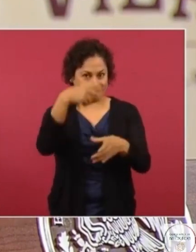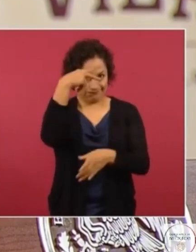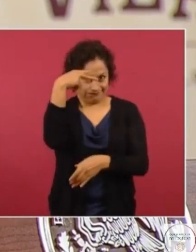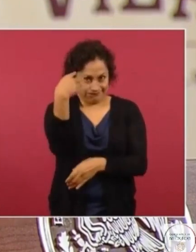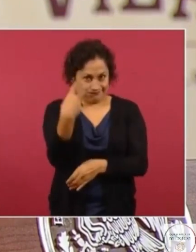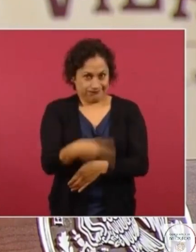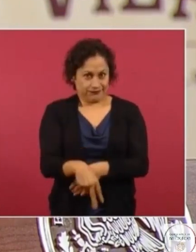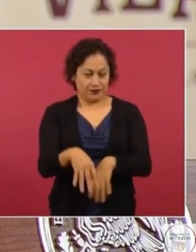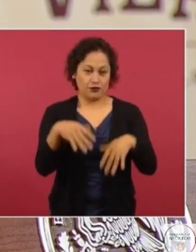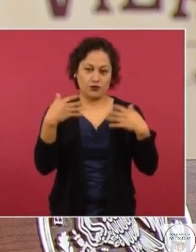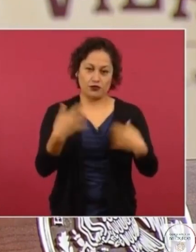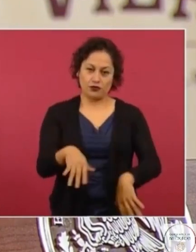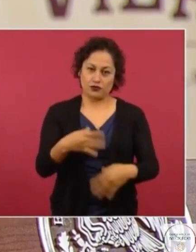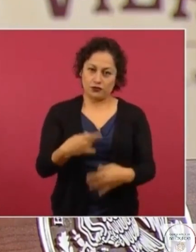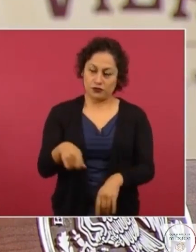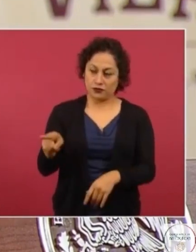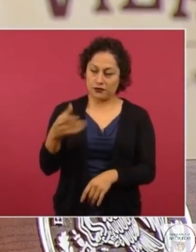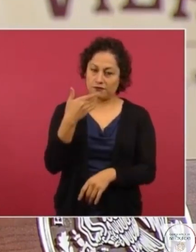muy buen bat.